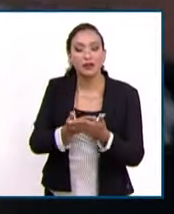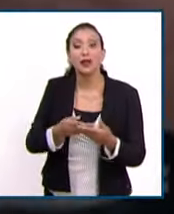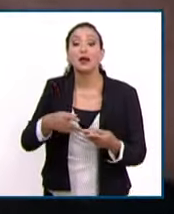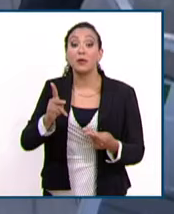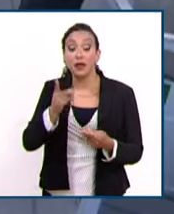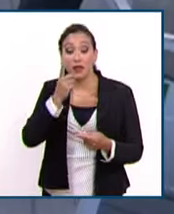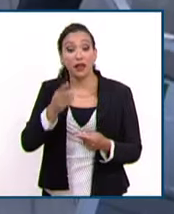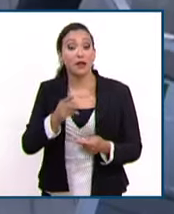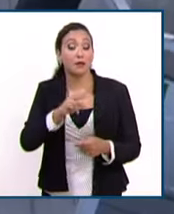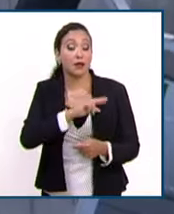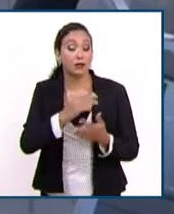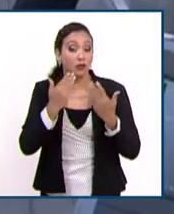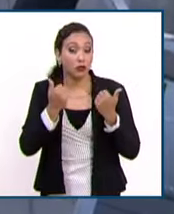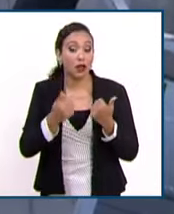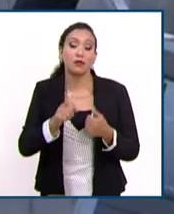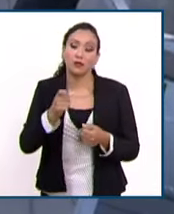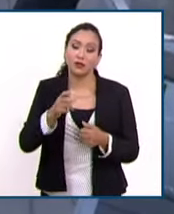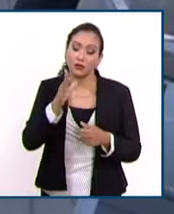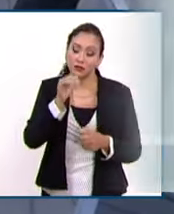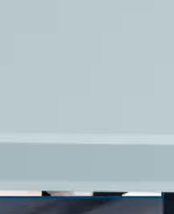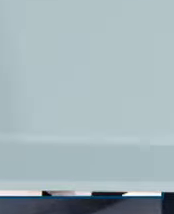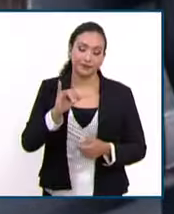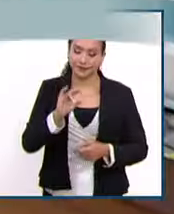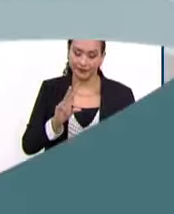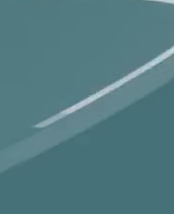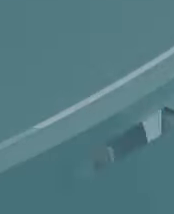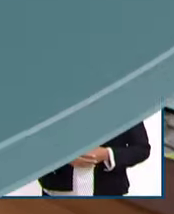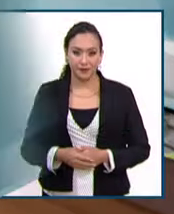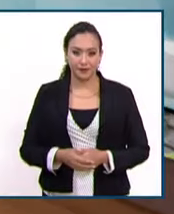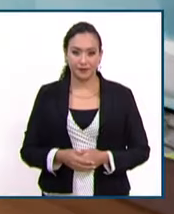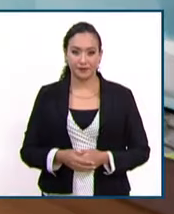de la Federación, Mario López Peña.